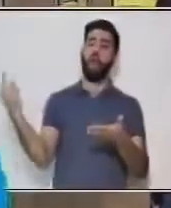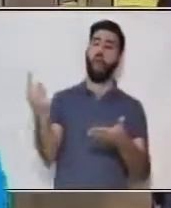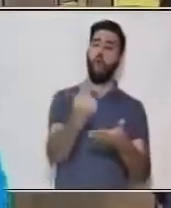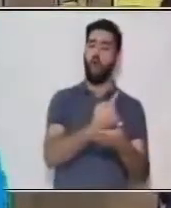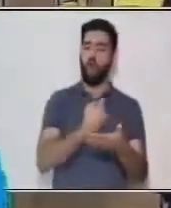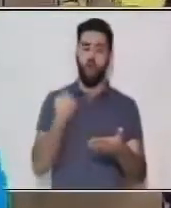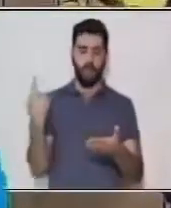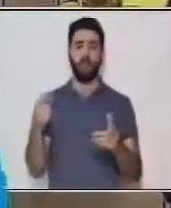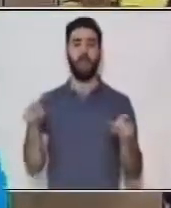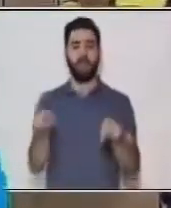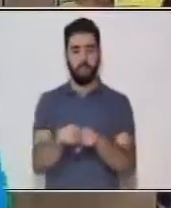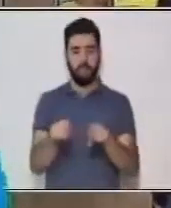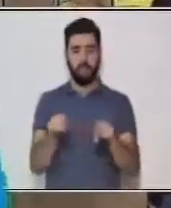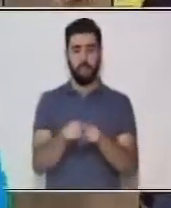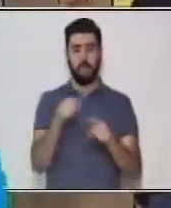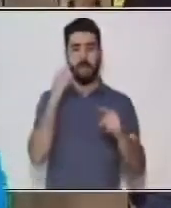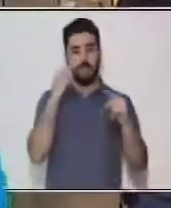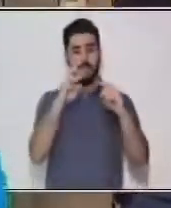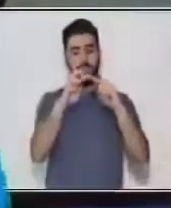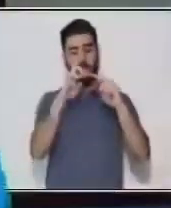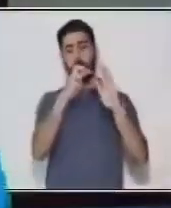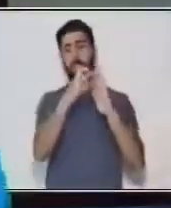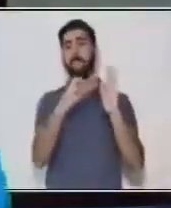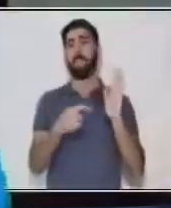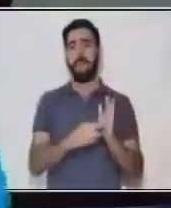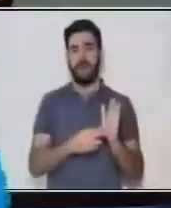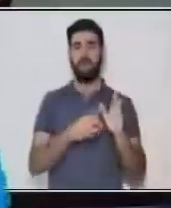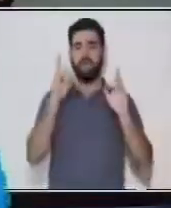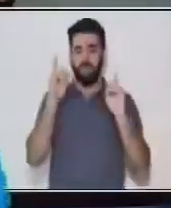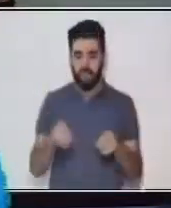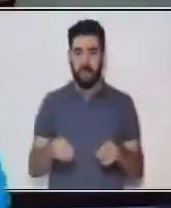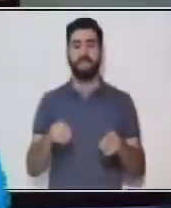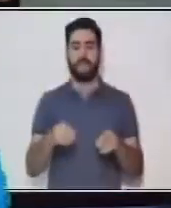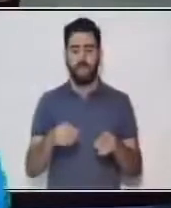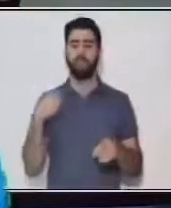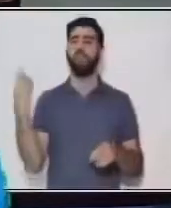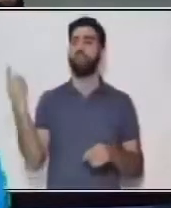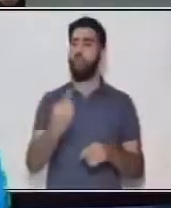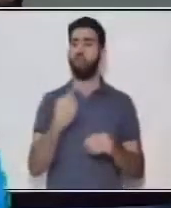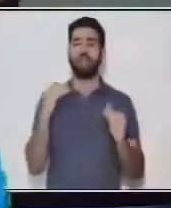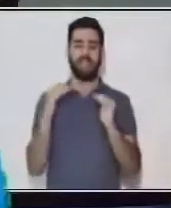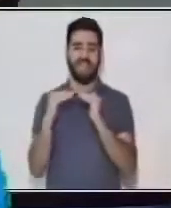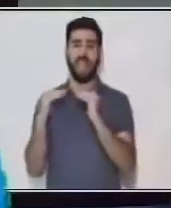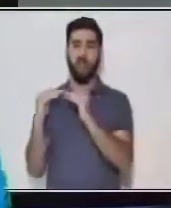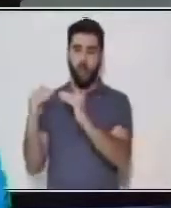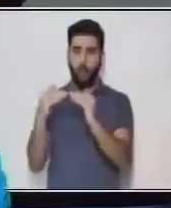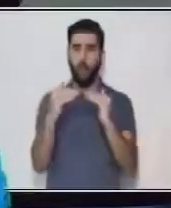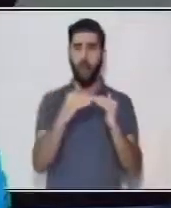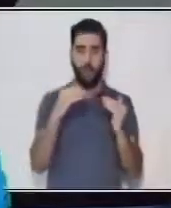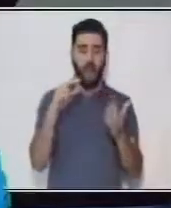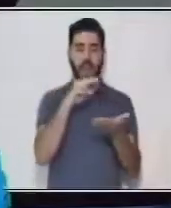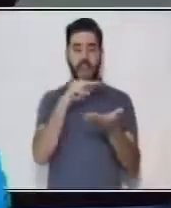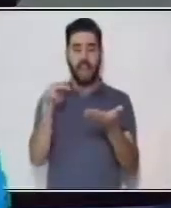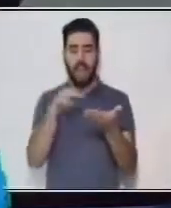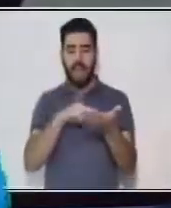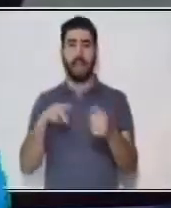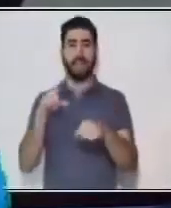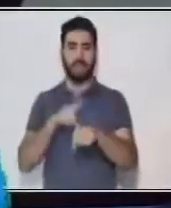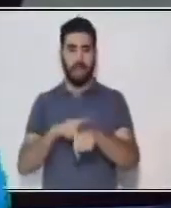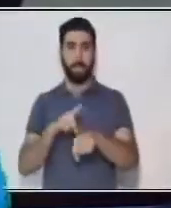mismo texto, y se debe de escuchar a una sola voz, a un solo ritmo y en una sola armonía. Es como